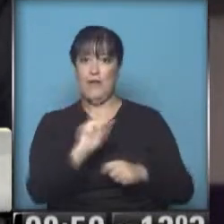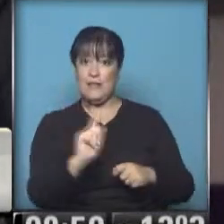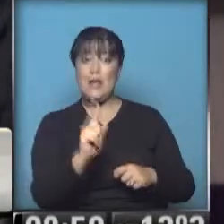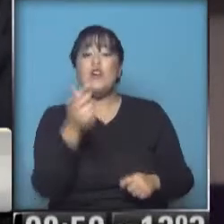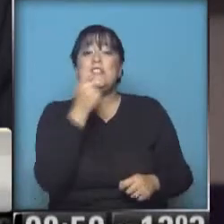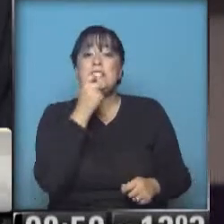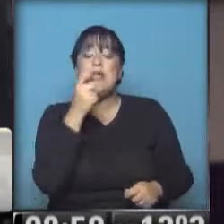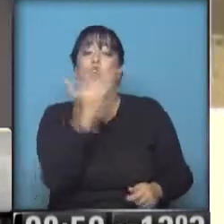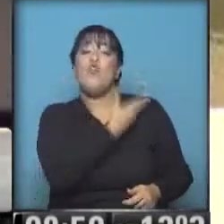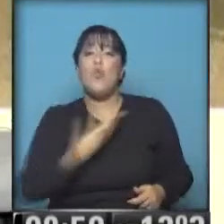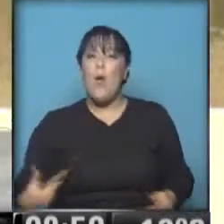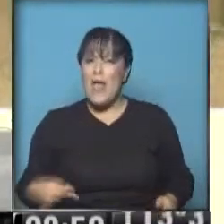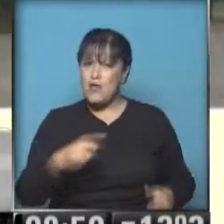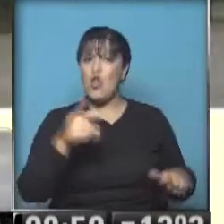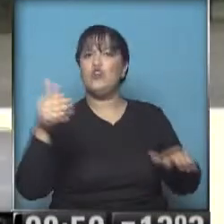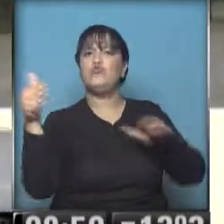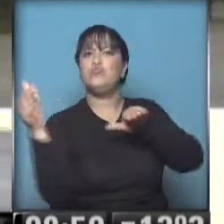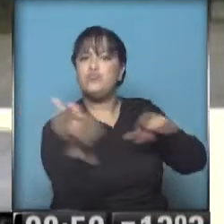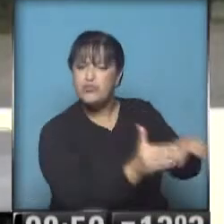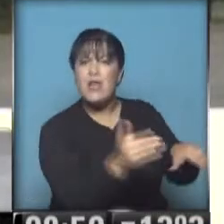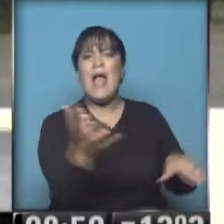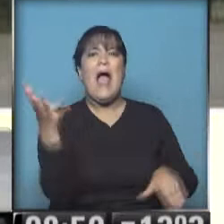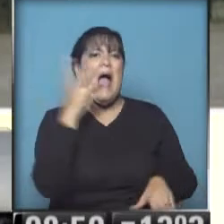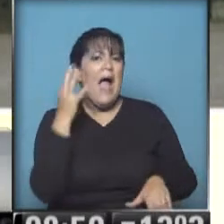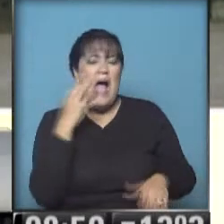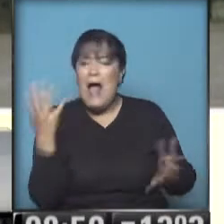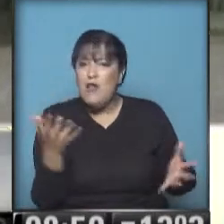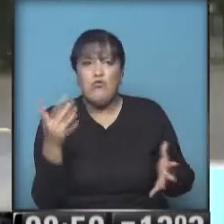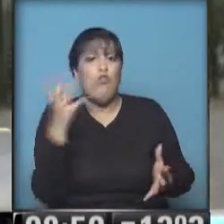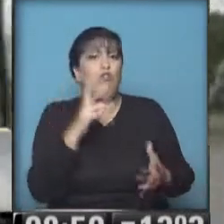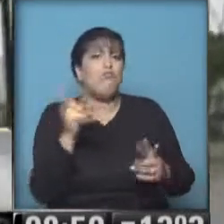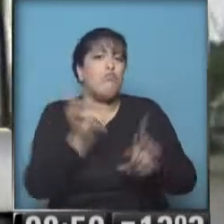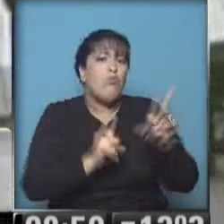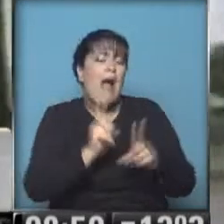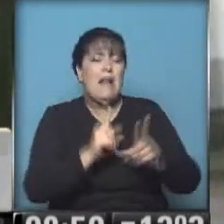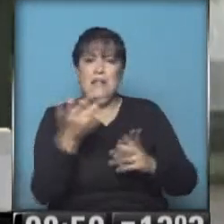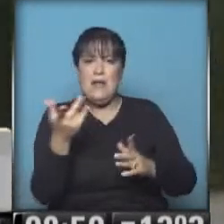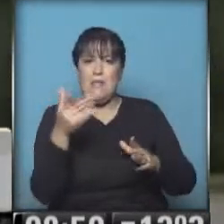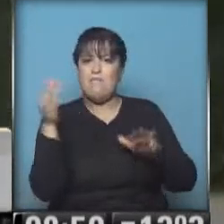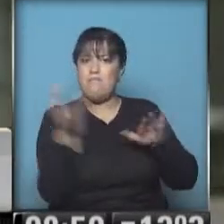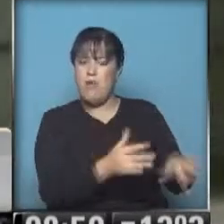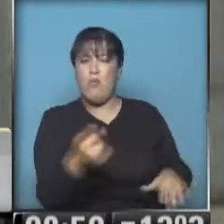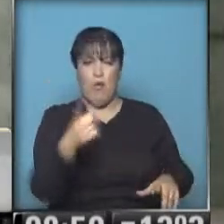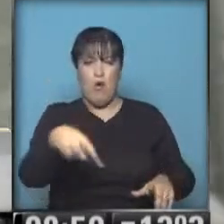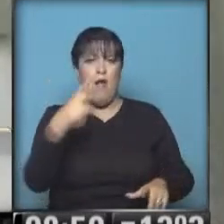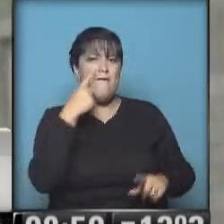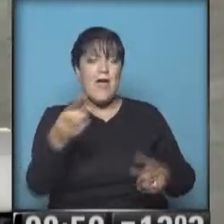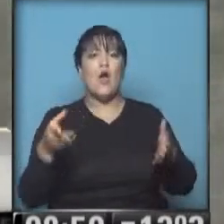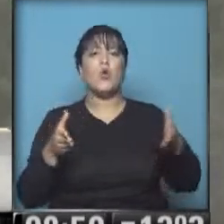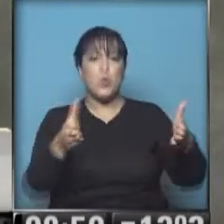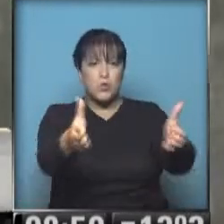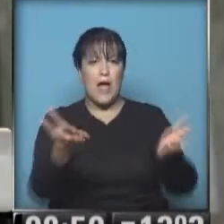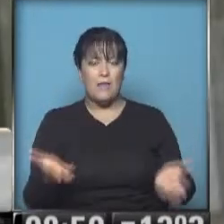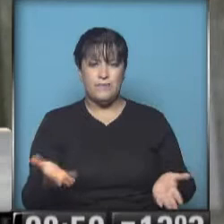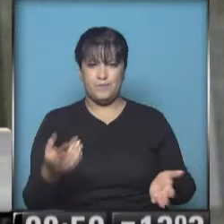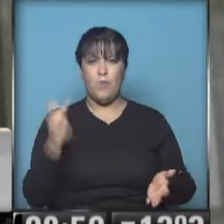retienen no está tan claro pero alguien las está reteniendo porque se puede comprobar visualmente cuando uno va por la ruta a